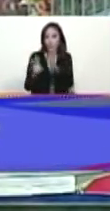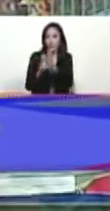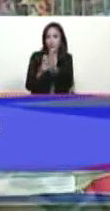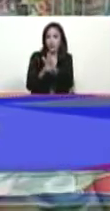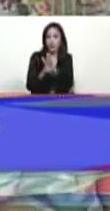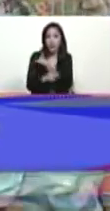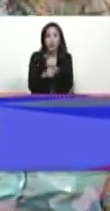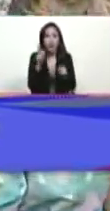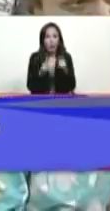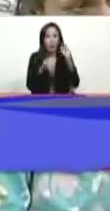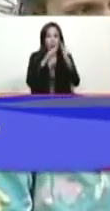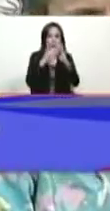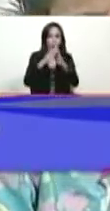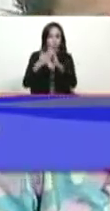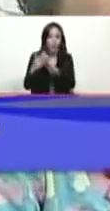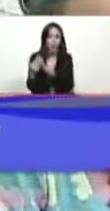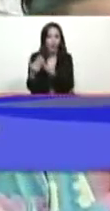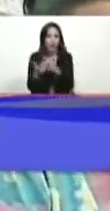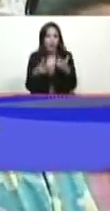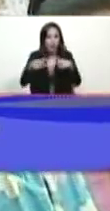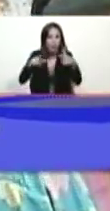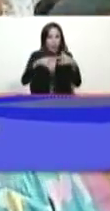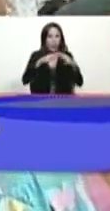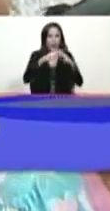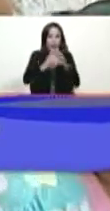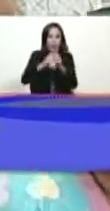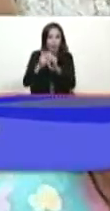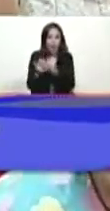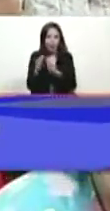de las comunidades, de los urbanismos, de los barrios.